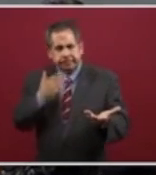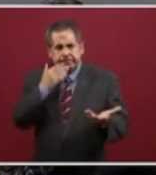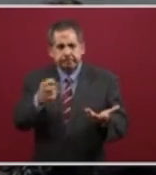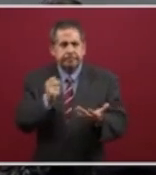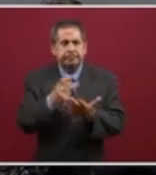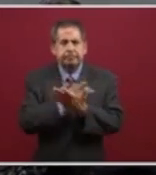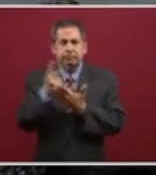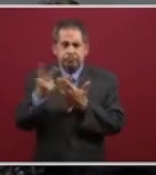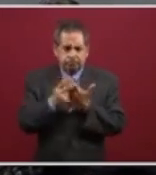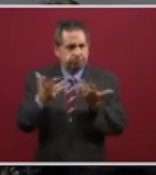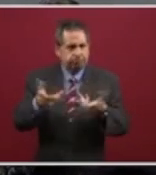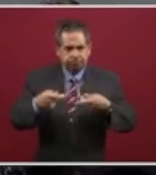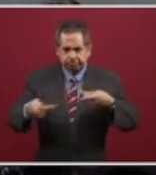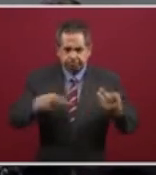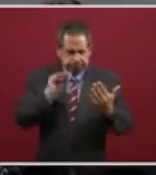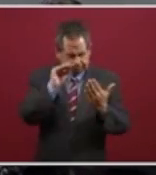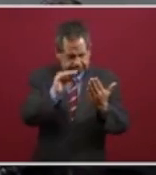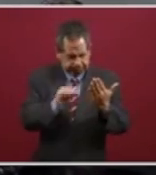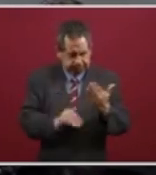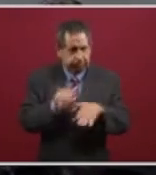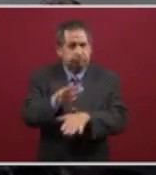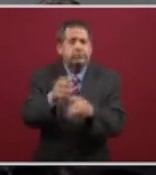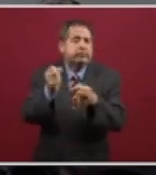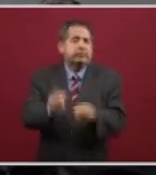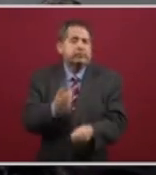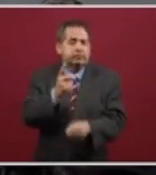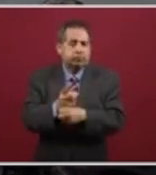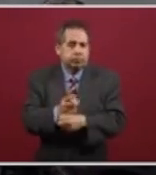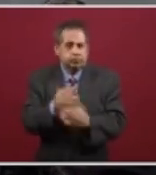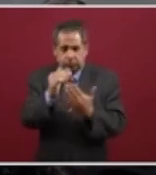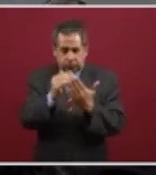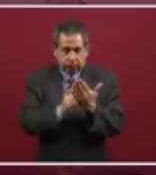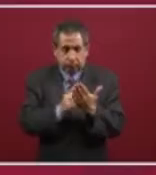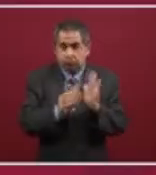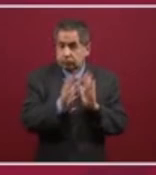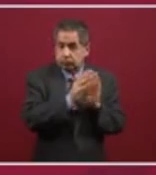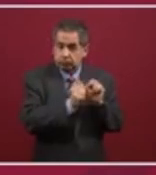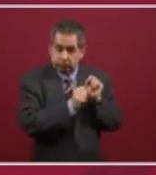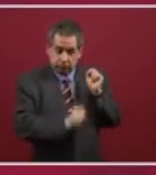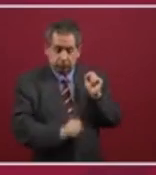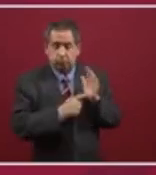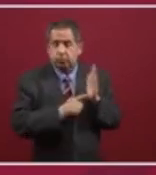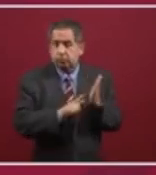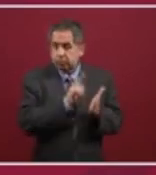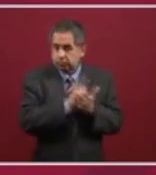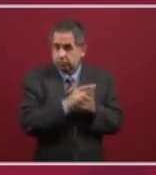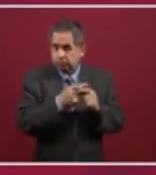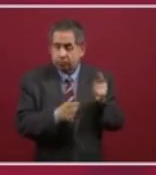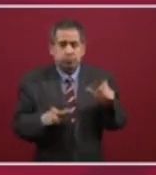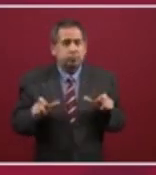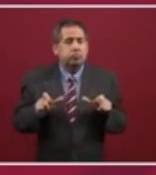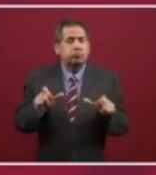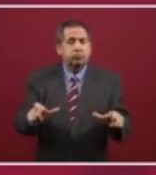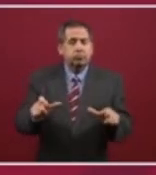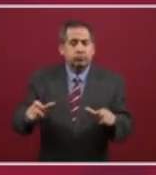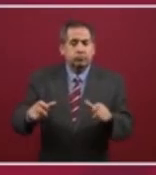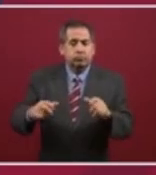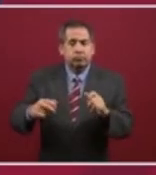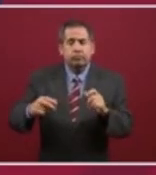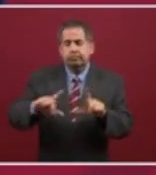forma parte de un programa de seguridad y de acuerdo a la constitución ya las leyes la guardia nacional